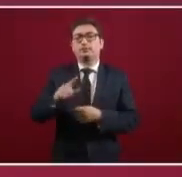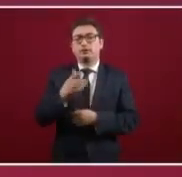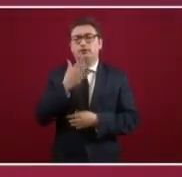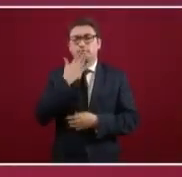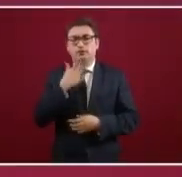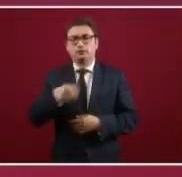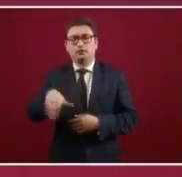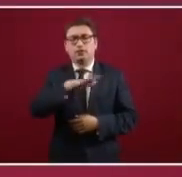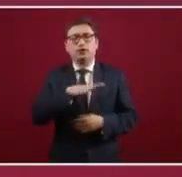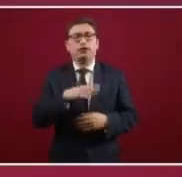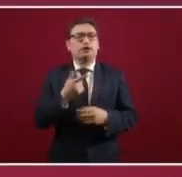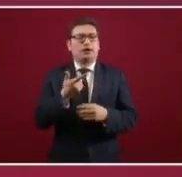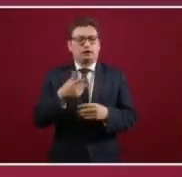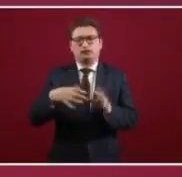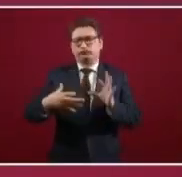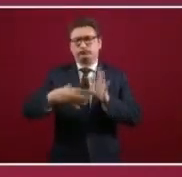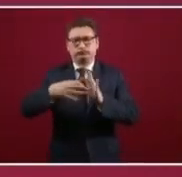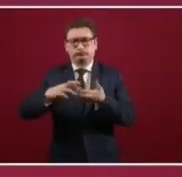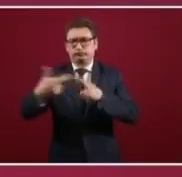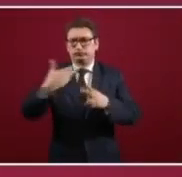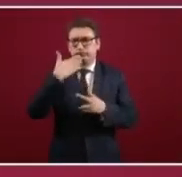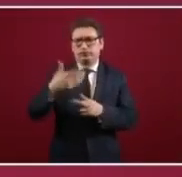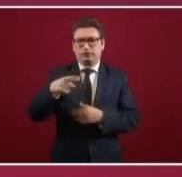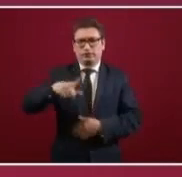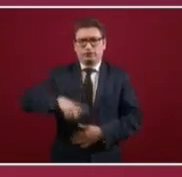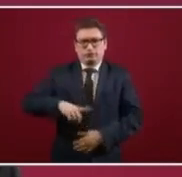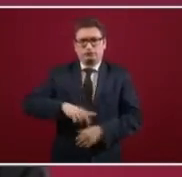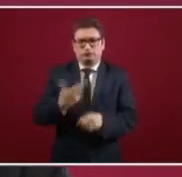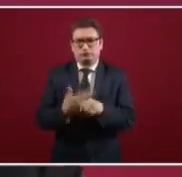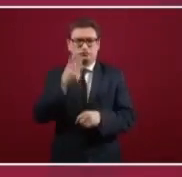hay muy buena relación con la gobernadora